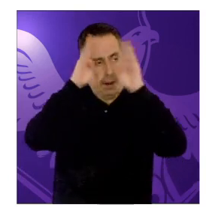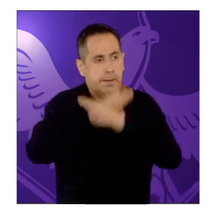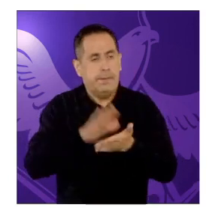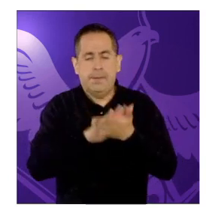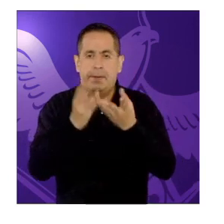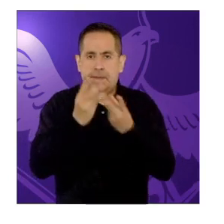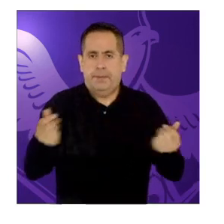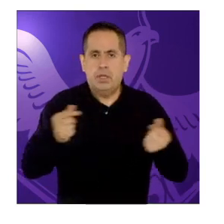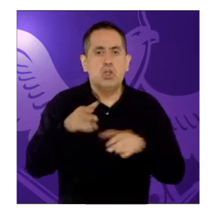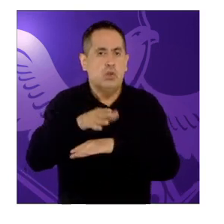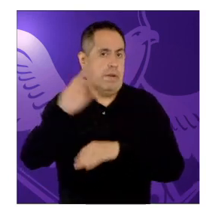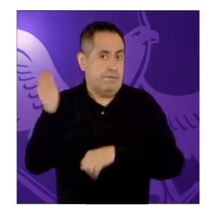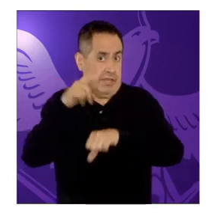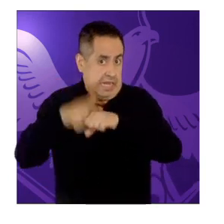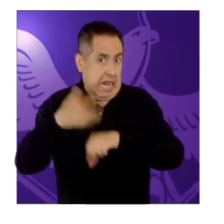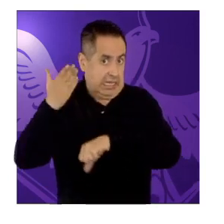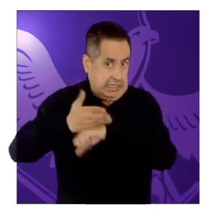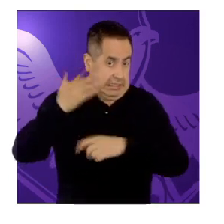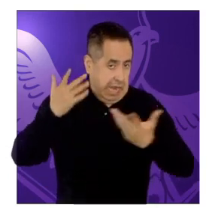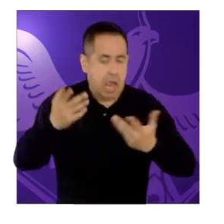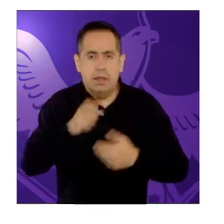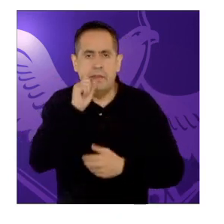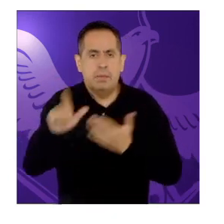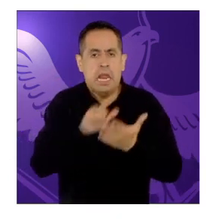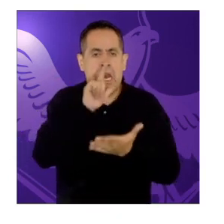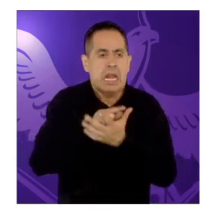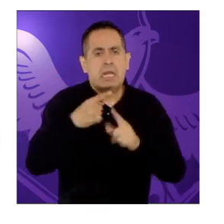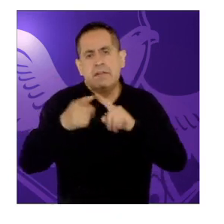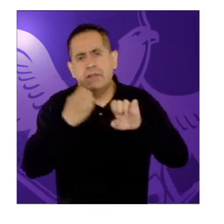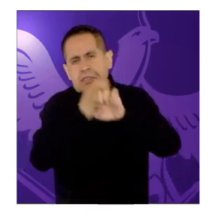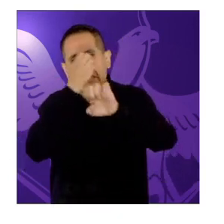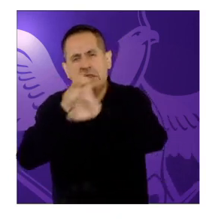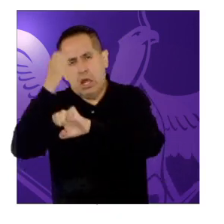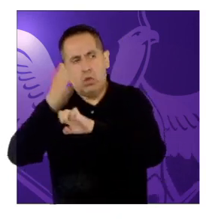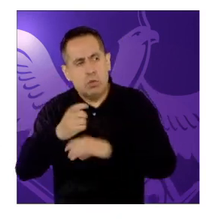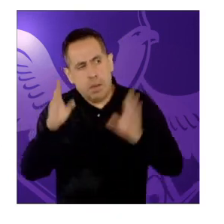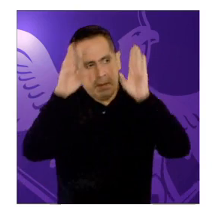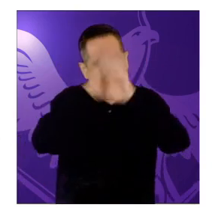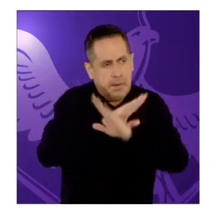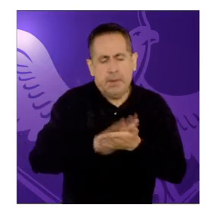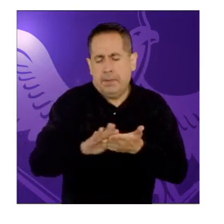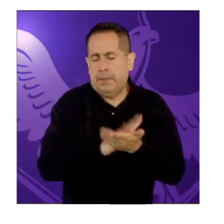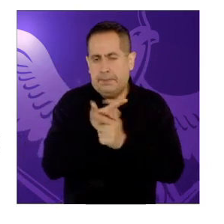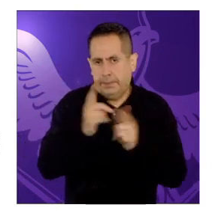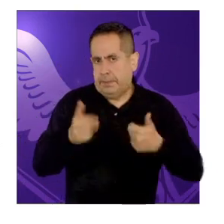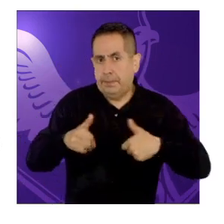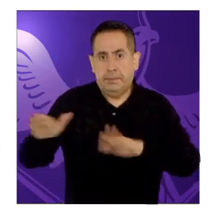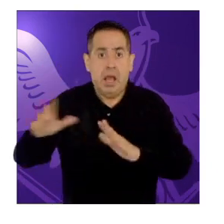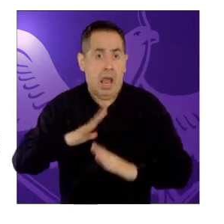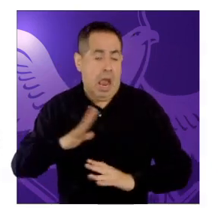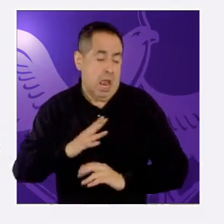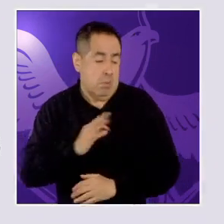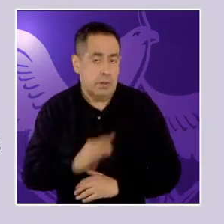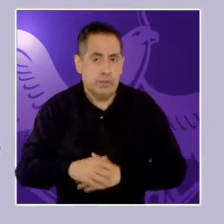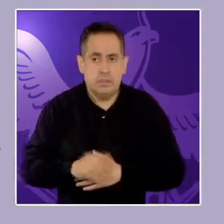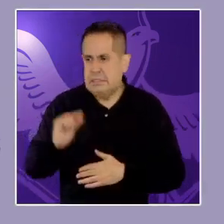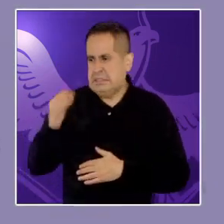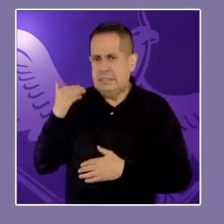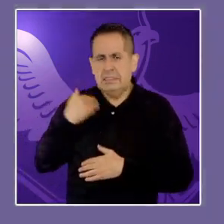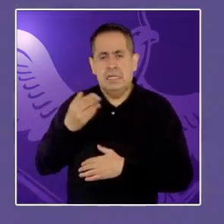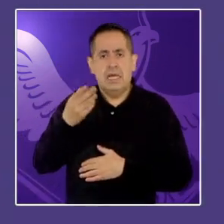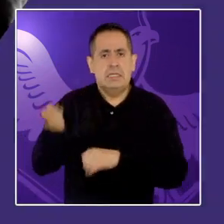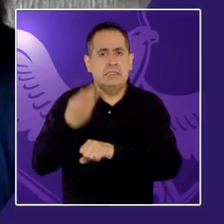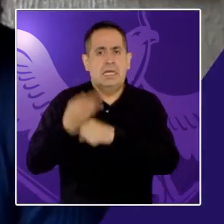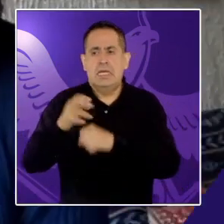Ley de Amnistía en casos del orden federal y la adopción de leyes similares en los estados de la República Mexicana. De acuerdo con los